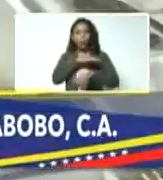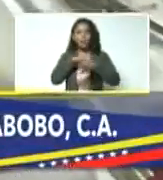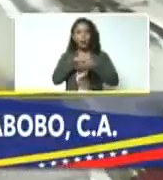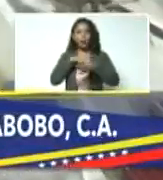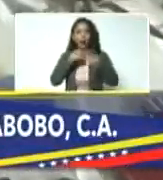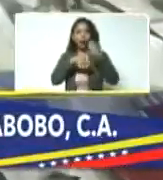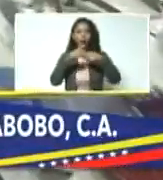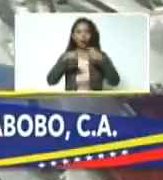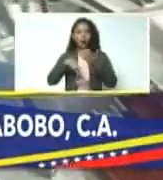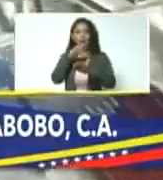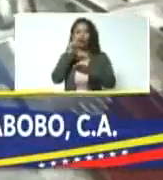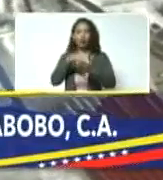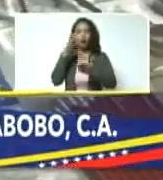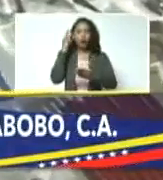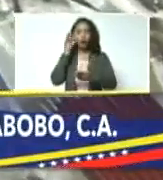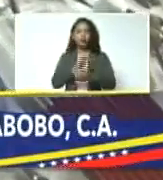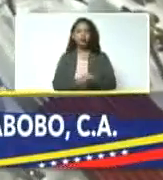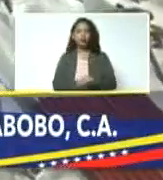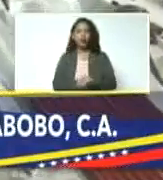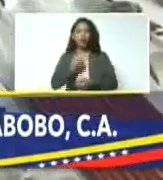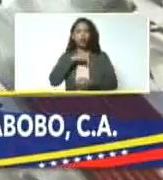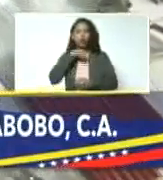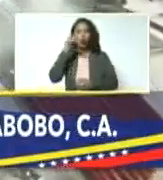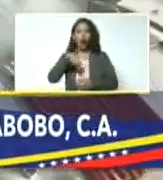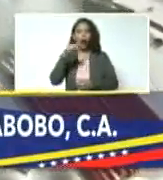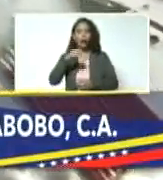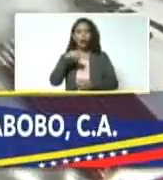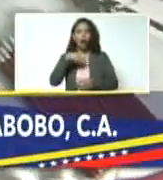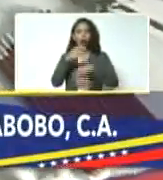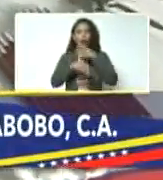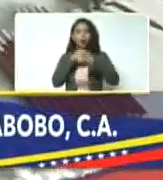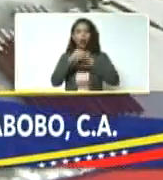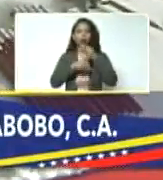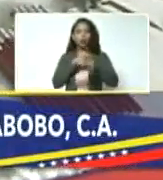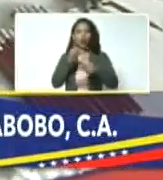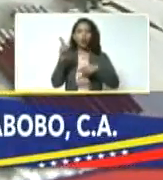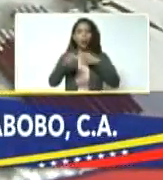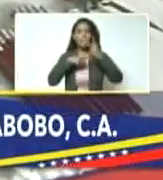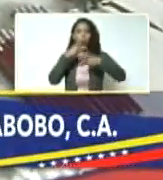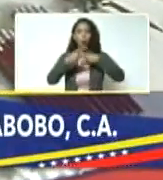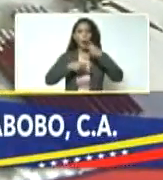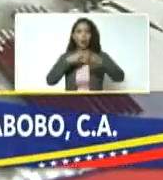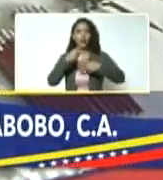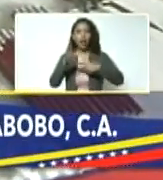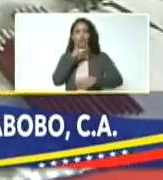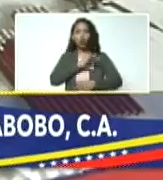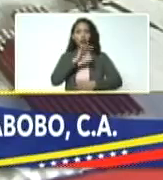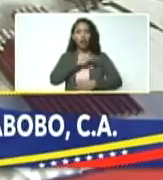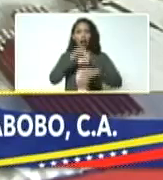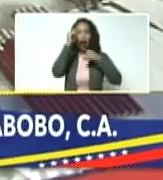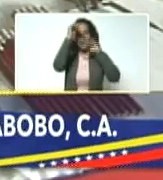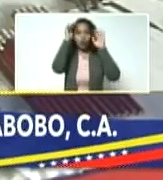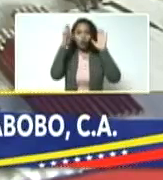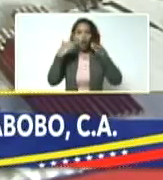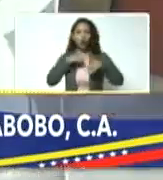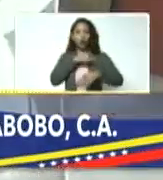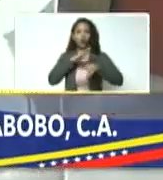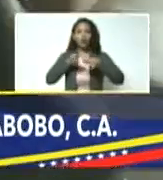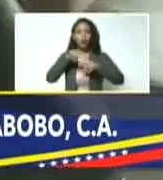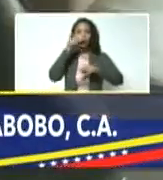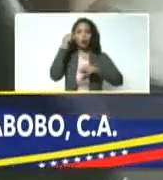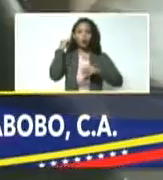Comercio Nacional, Delis Álvarez. Estamos acá garantizando esa política social de atención a nuestros niños y